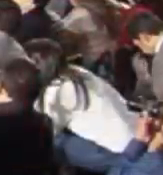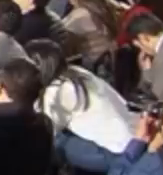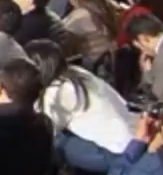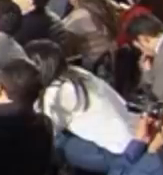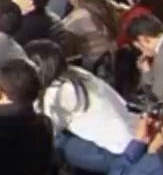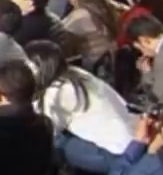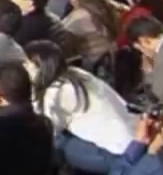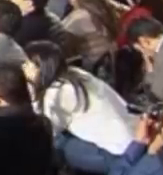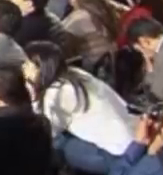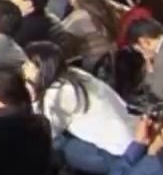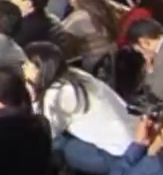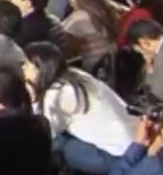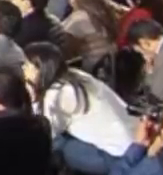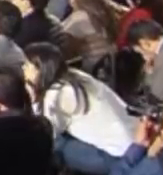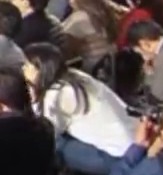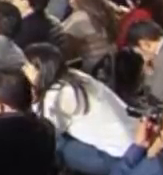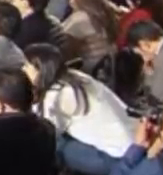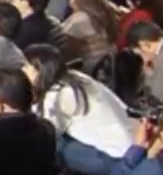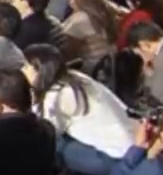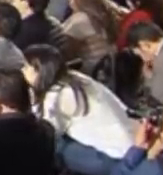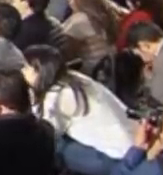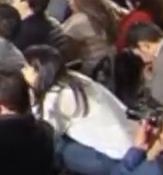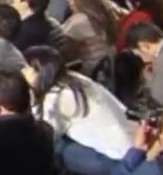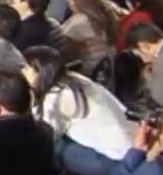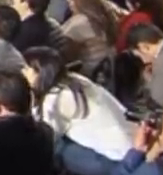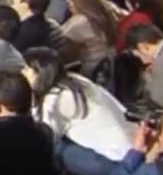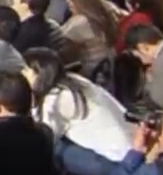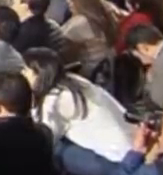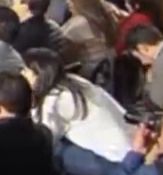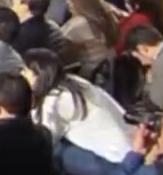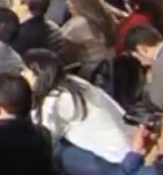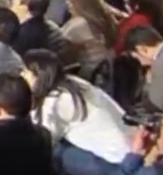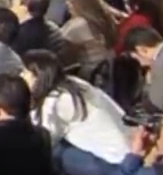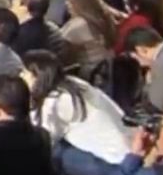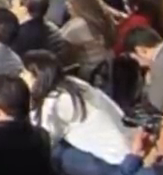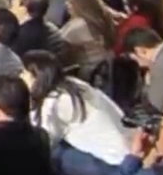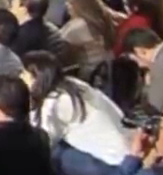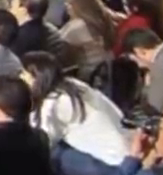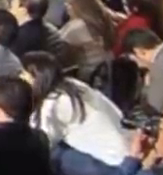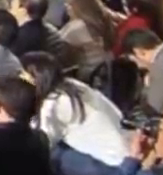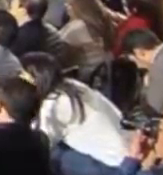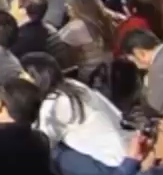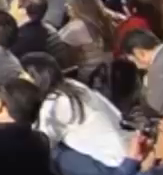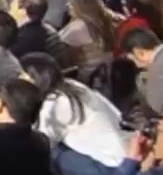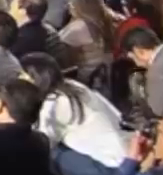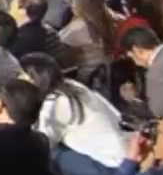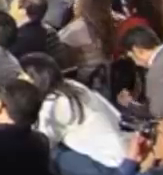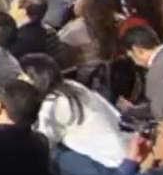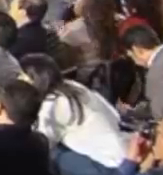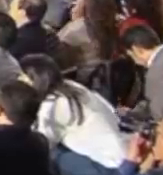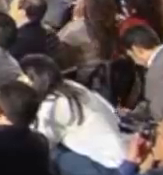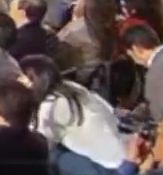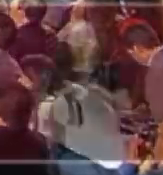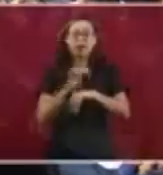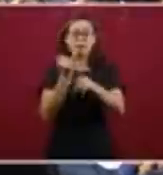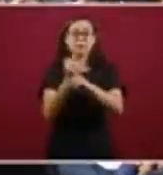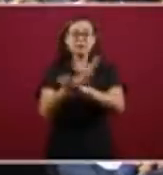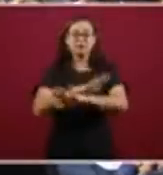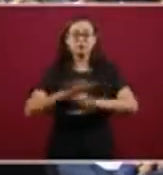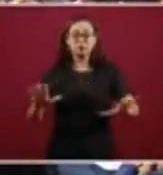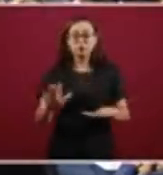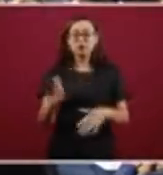duplicidades, ancianos que no existían, quienes estaban cobrando doble o triple? Si nos pudiera especificar esa